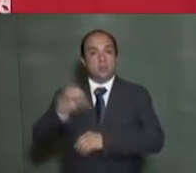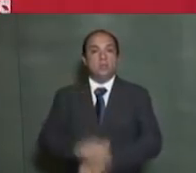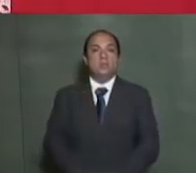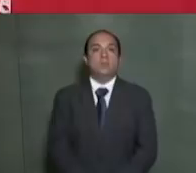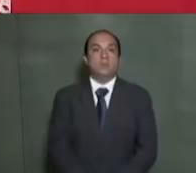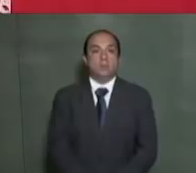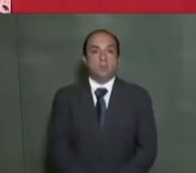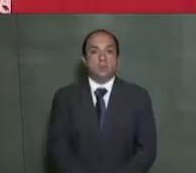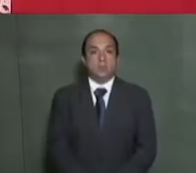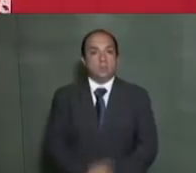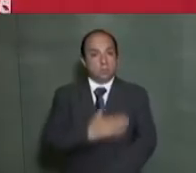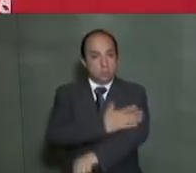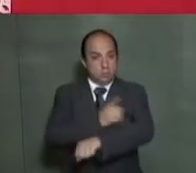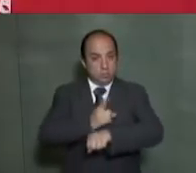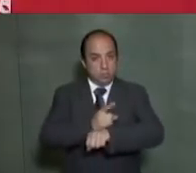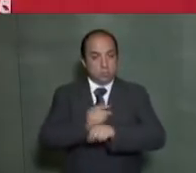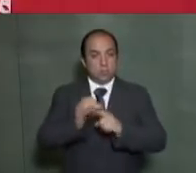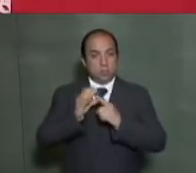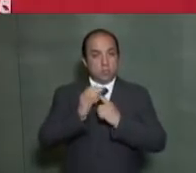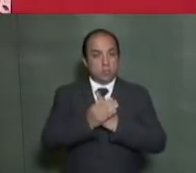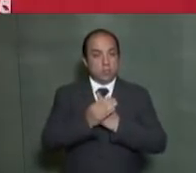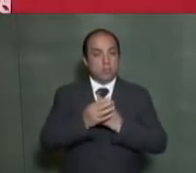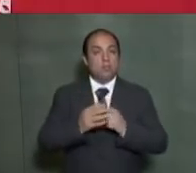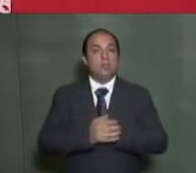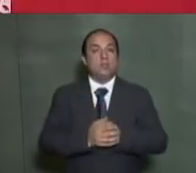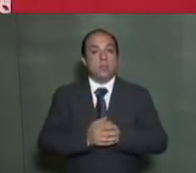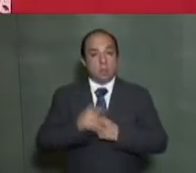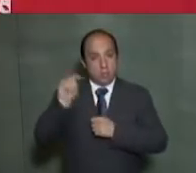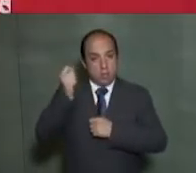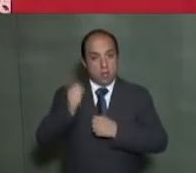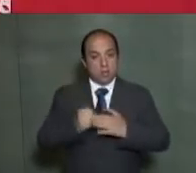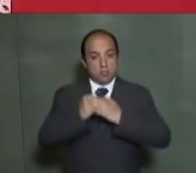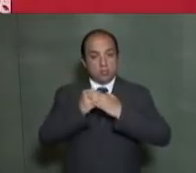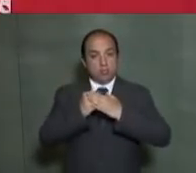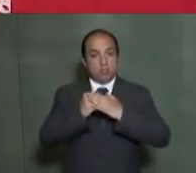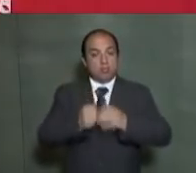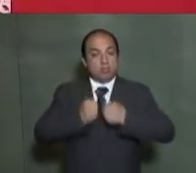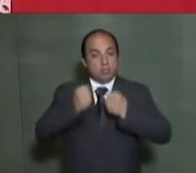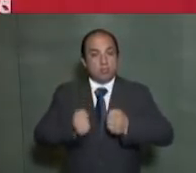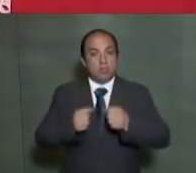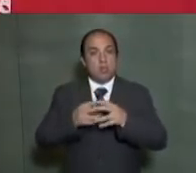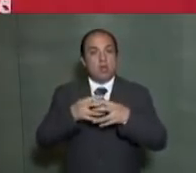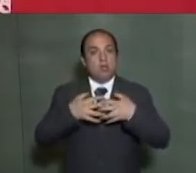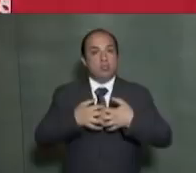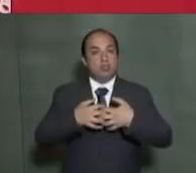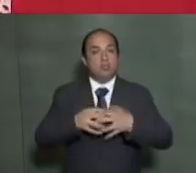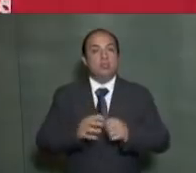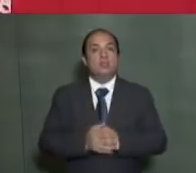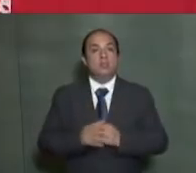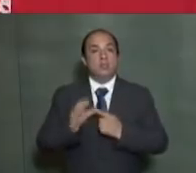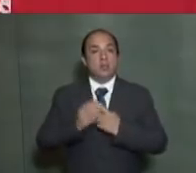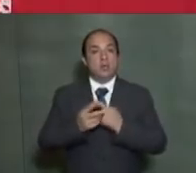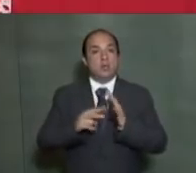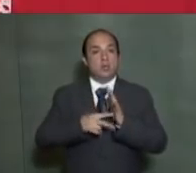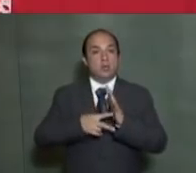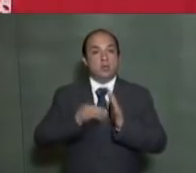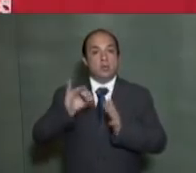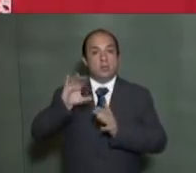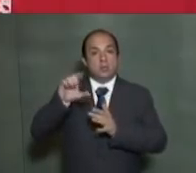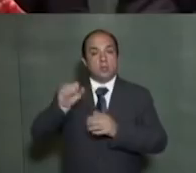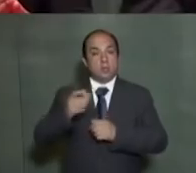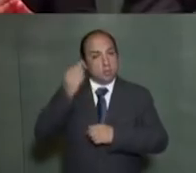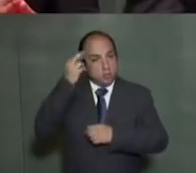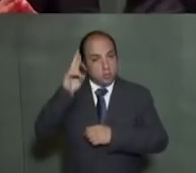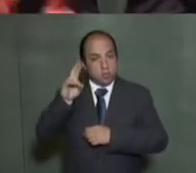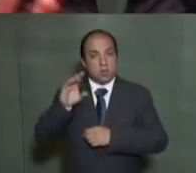El coordinador del Comité Técnico de Seguridad Estructural del Colegio de Ingenieros Civiles de México, doctor Bernardo Gómez